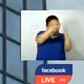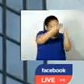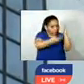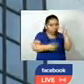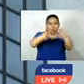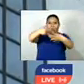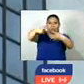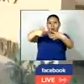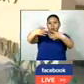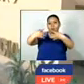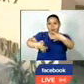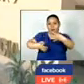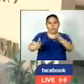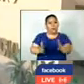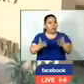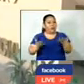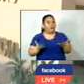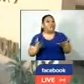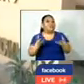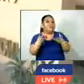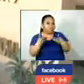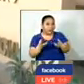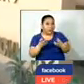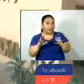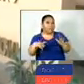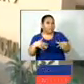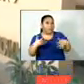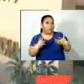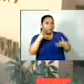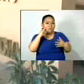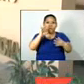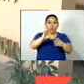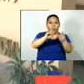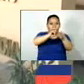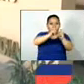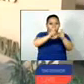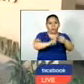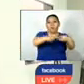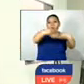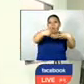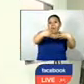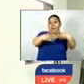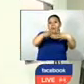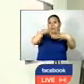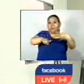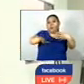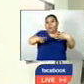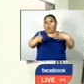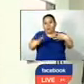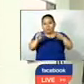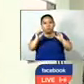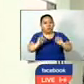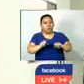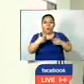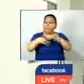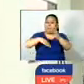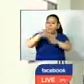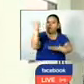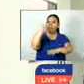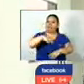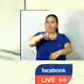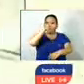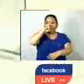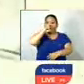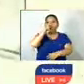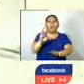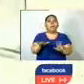enriquecimiento sin causa, que busca reemplazar la actual ley que se está aplicando para hacerla más contundente